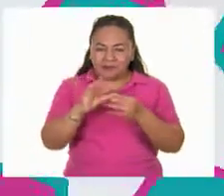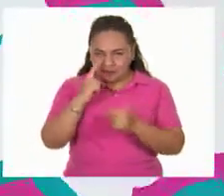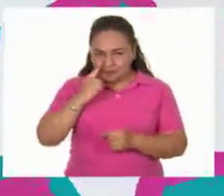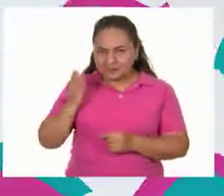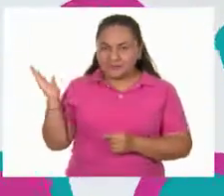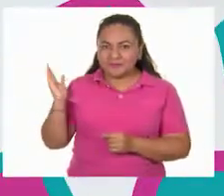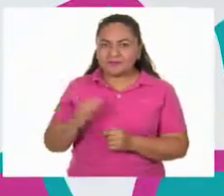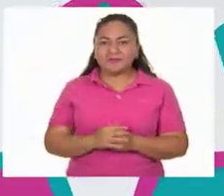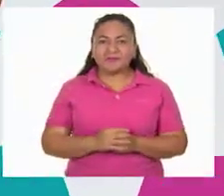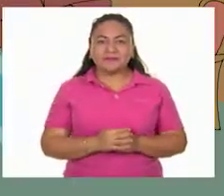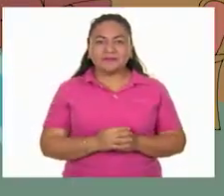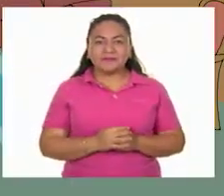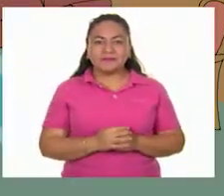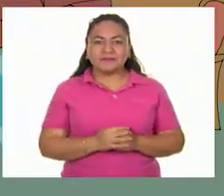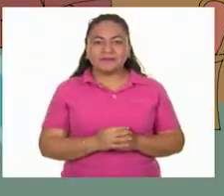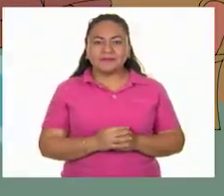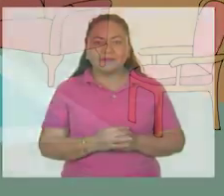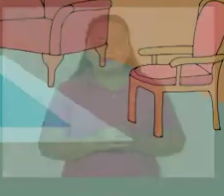verlo.